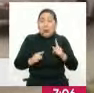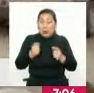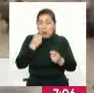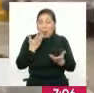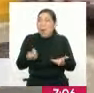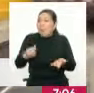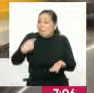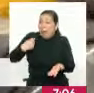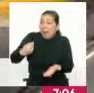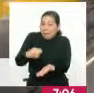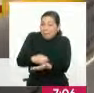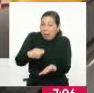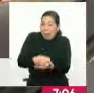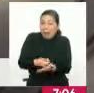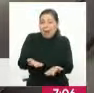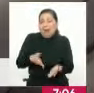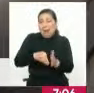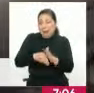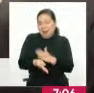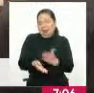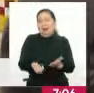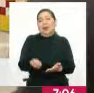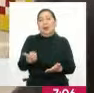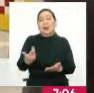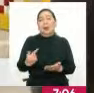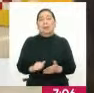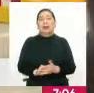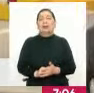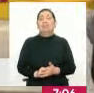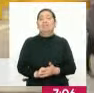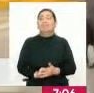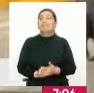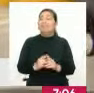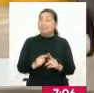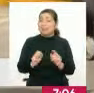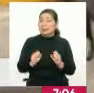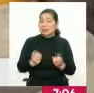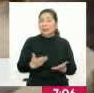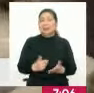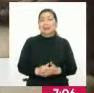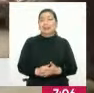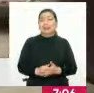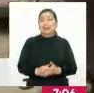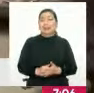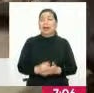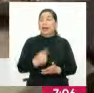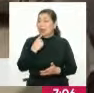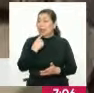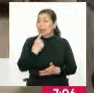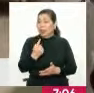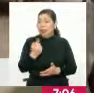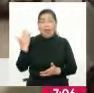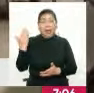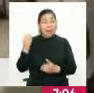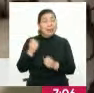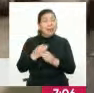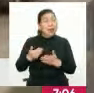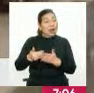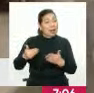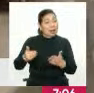sorprendidos pues ante el reinicio de este cobro. Es cierto, la concesionaria ha estado comunicando desde días